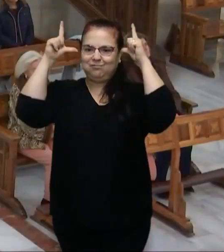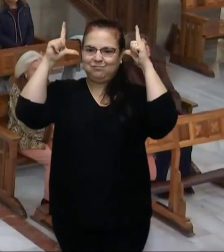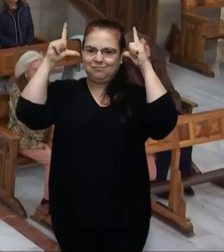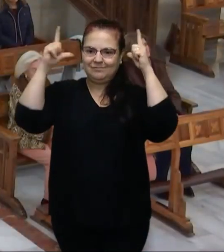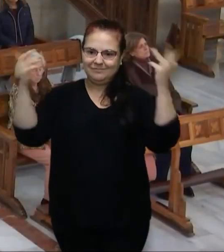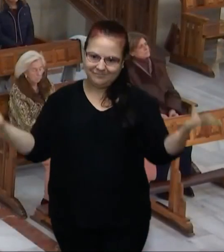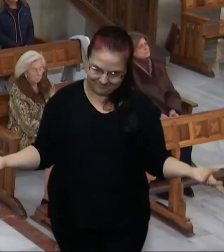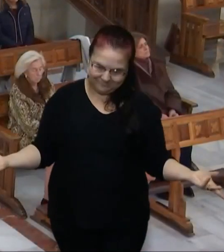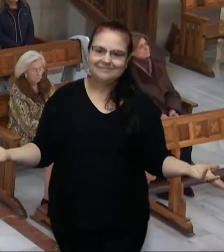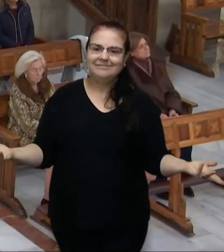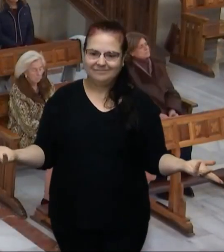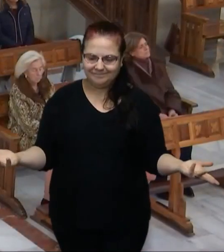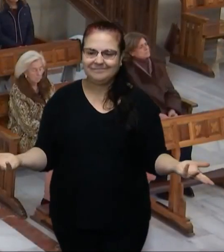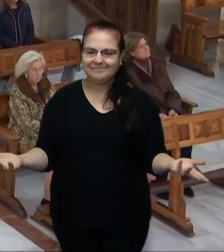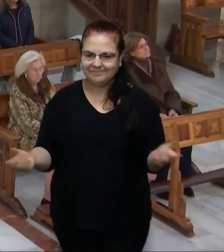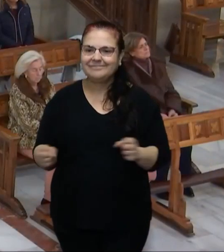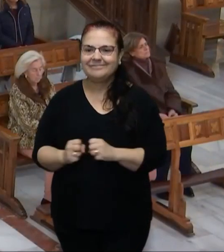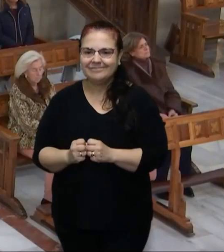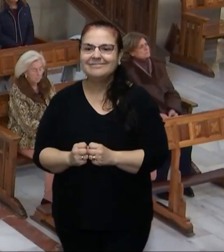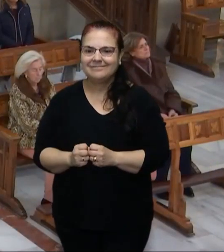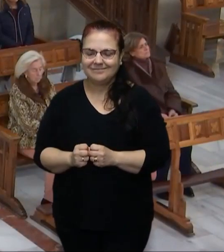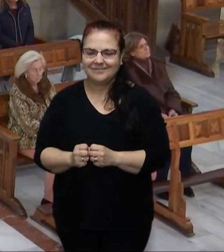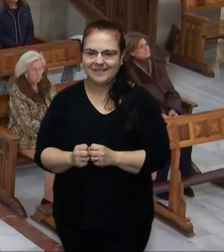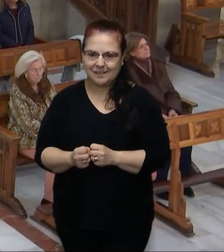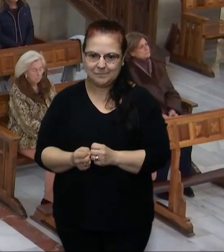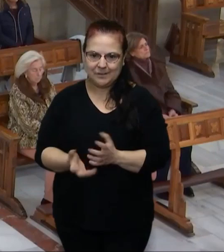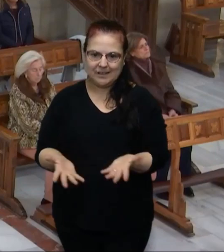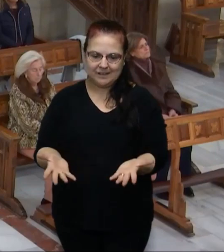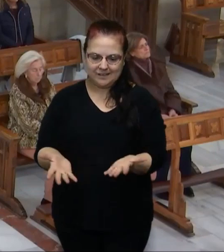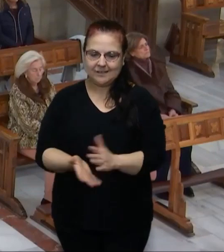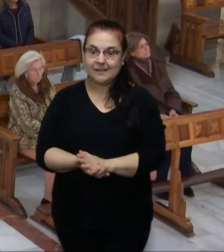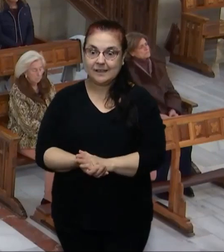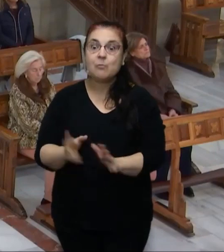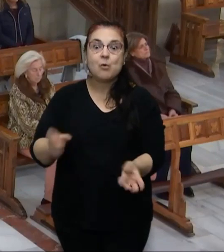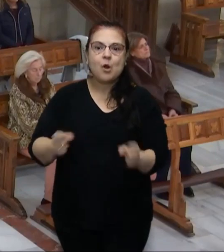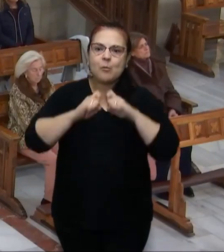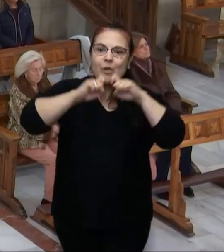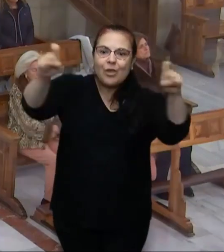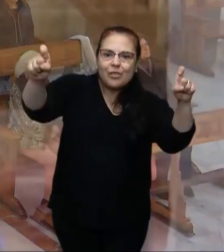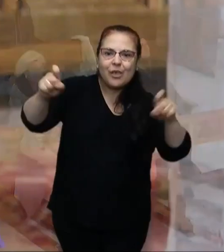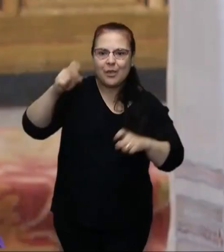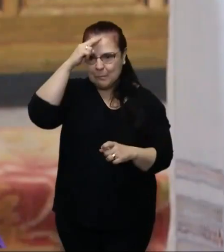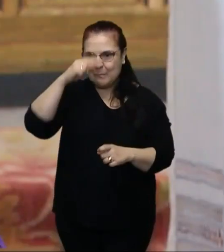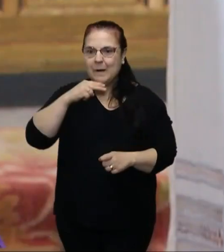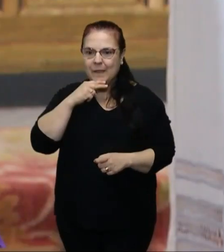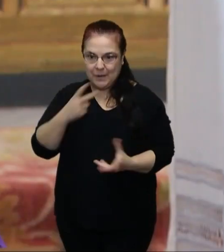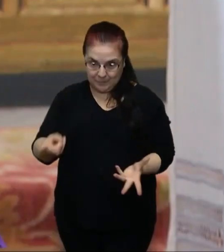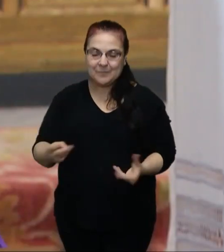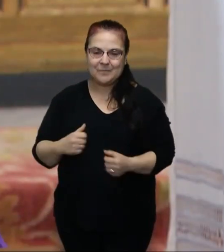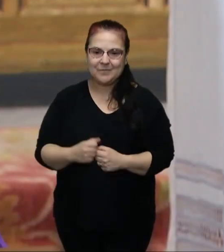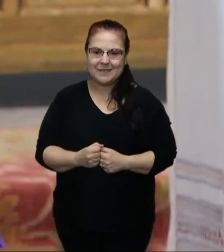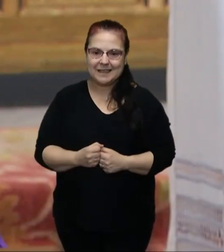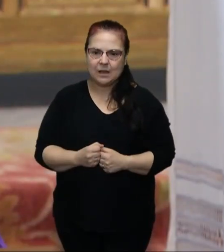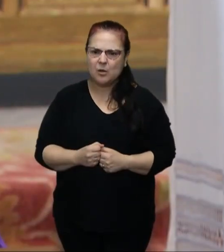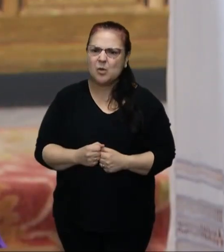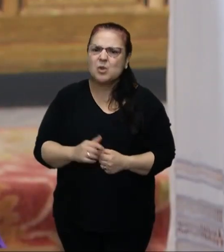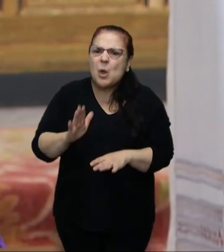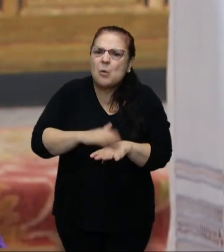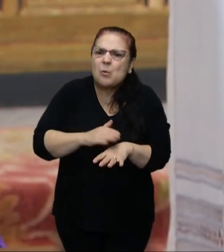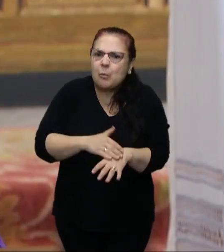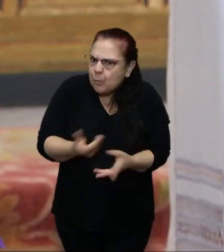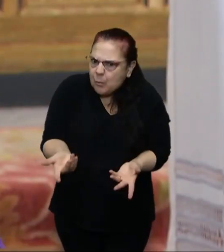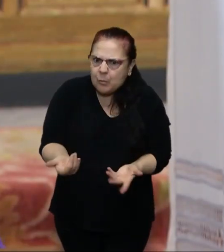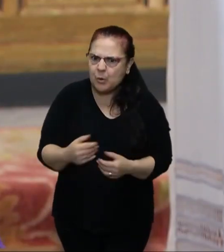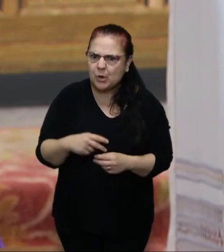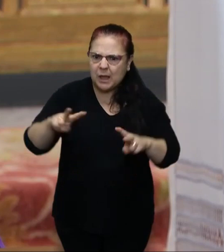De nuevo, la providencia del Padre. ¿Por qué permite el Padre que con su Hijo se